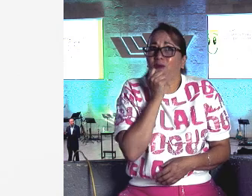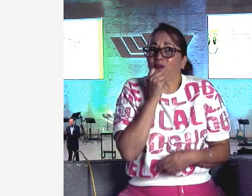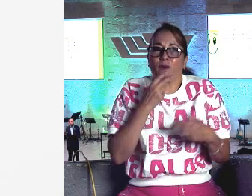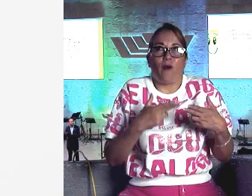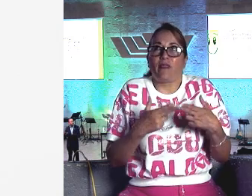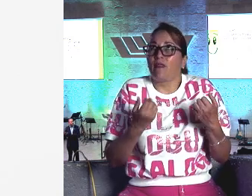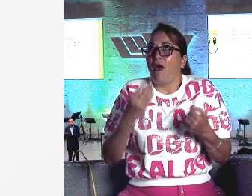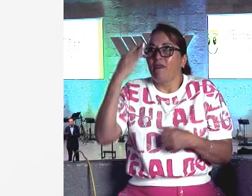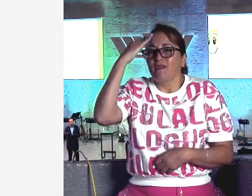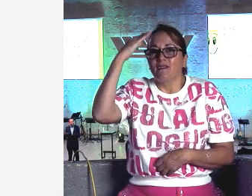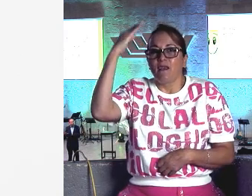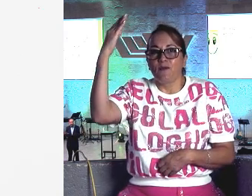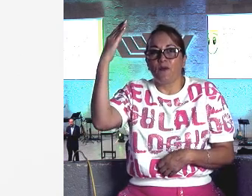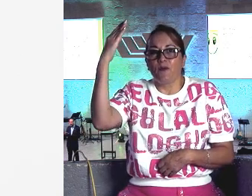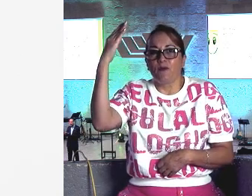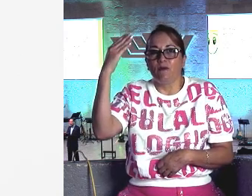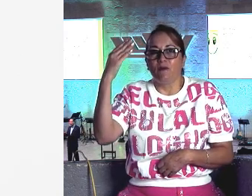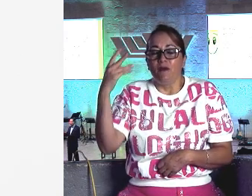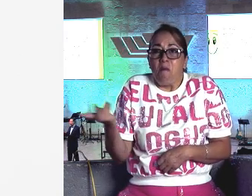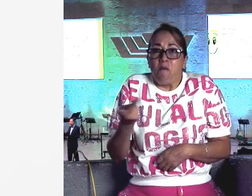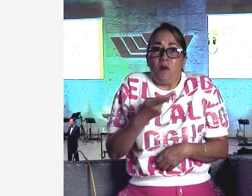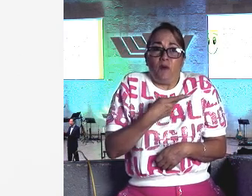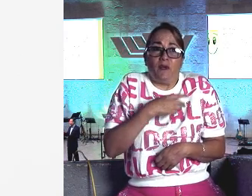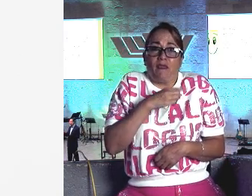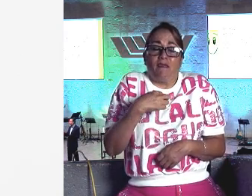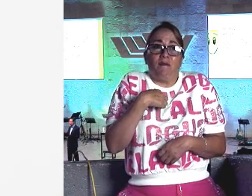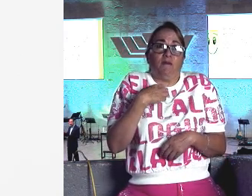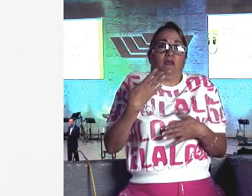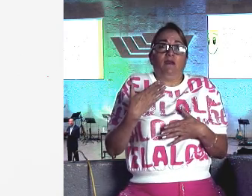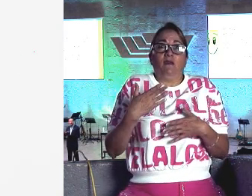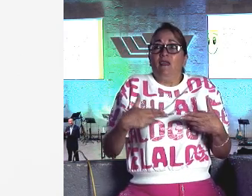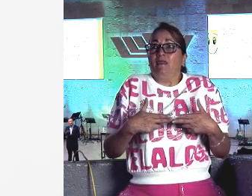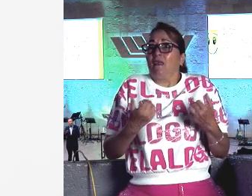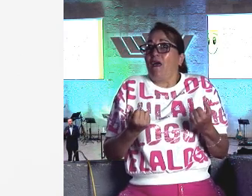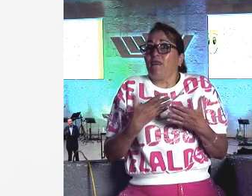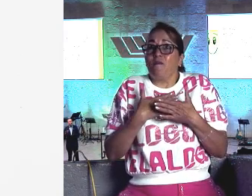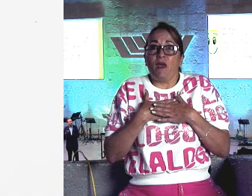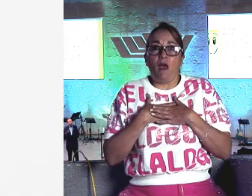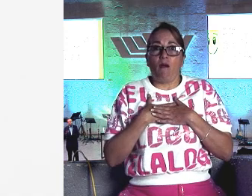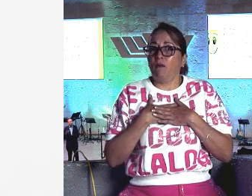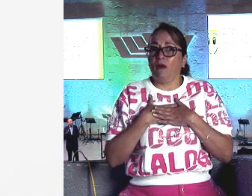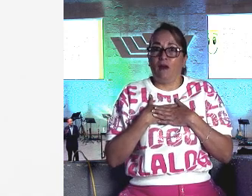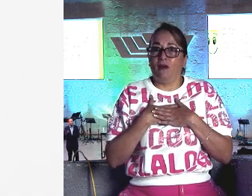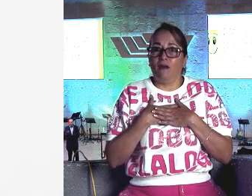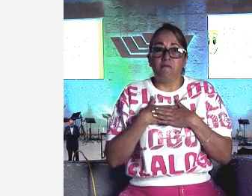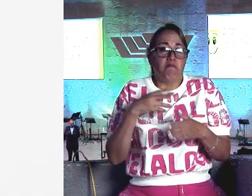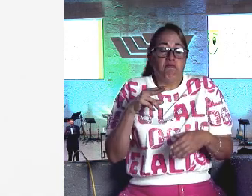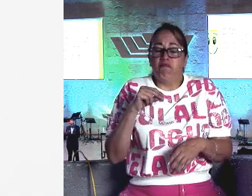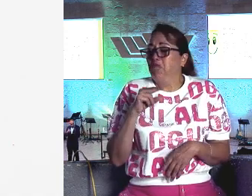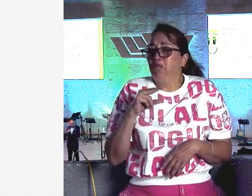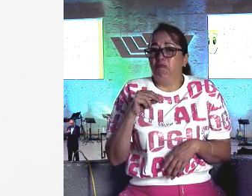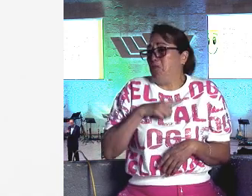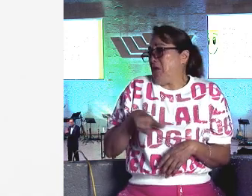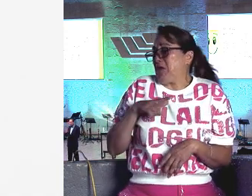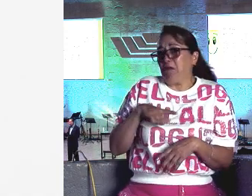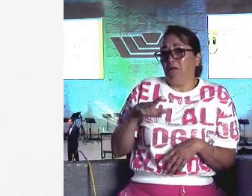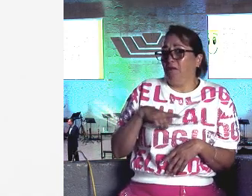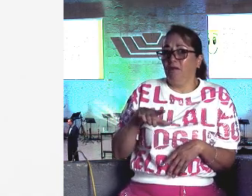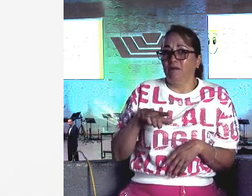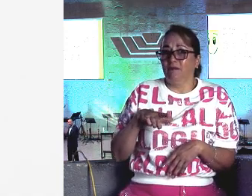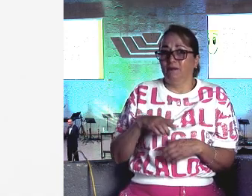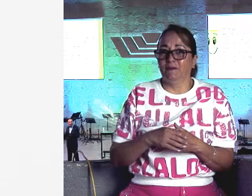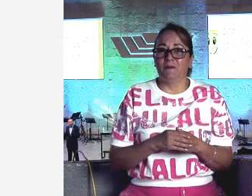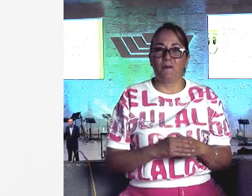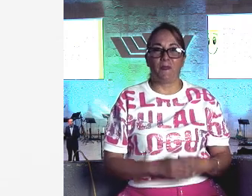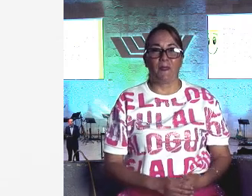así? Pobre de mí, nadie me ama, nadie me quiere, a nadie le intereso, nadie ora por mí. Por cierto, gracias